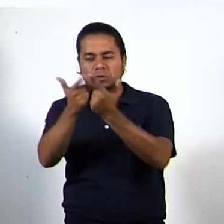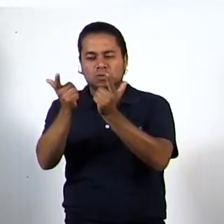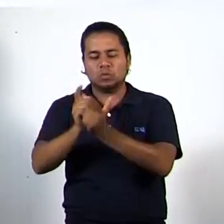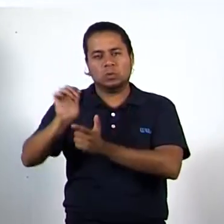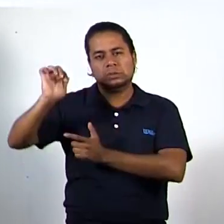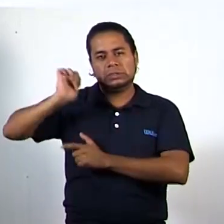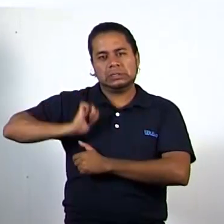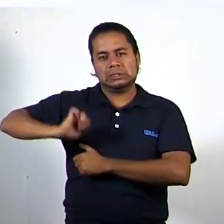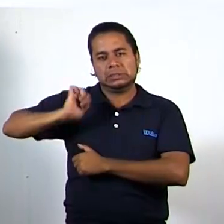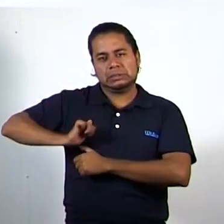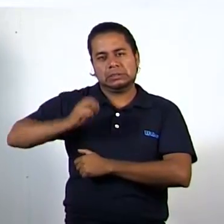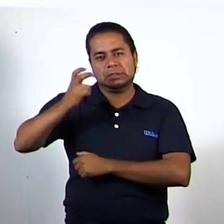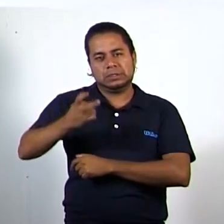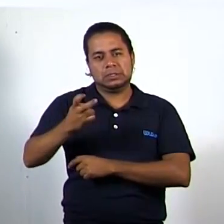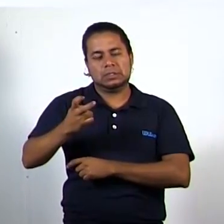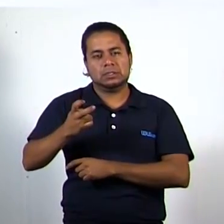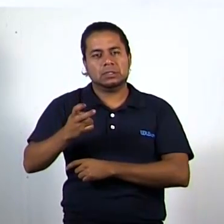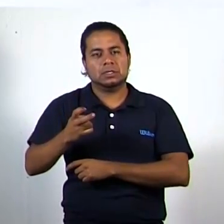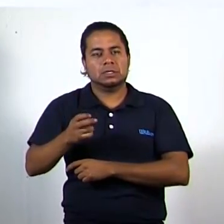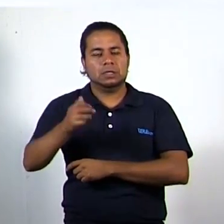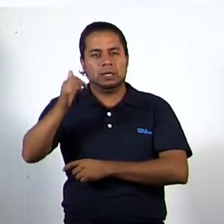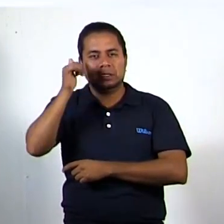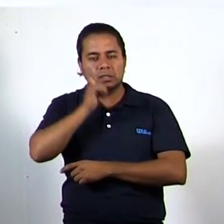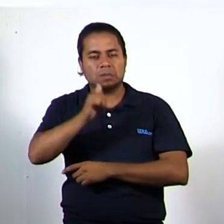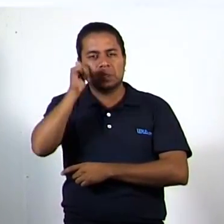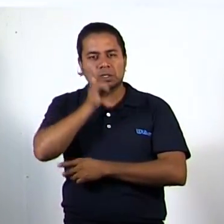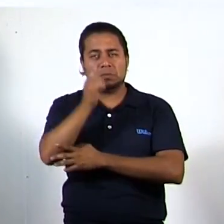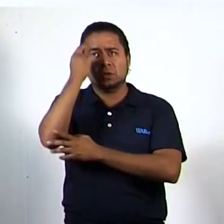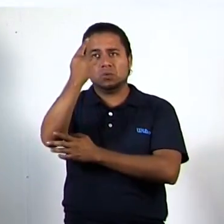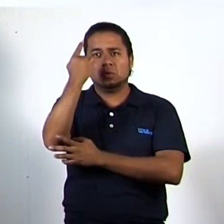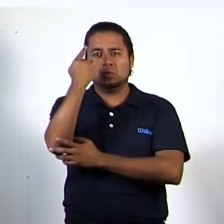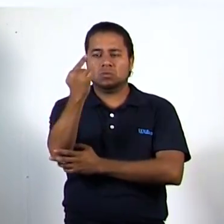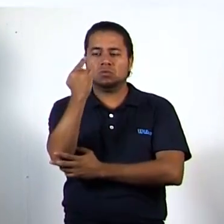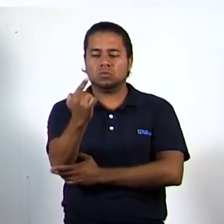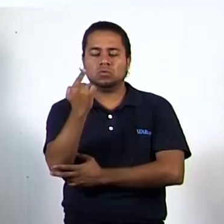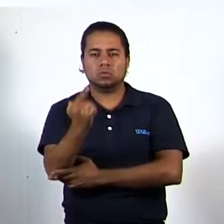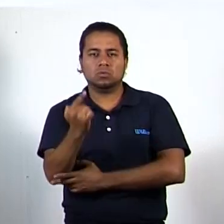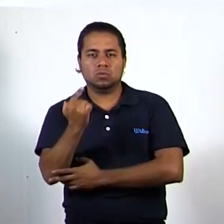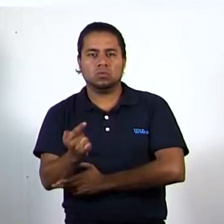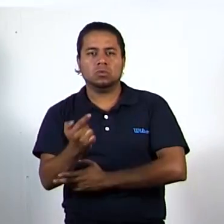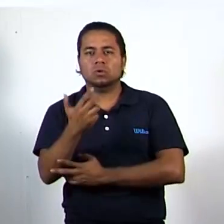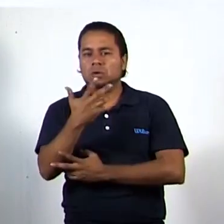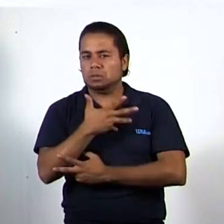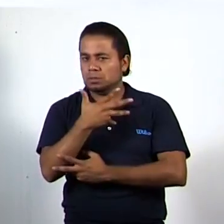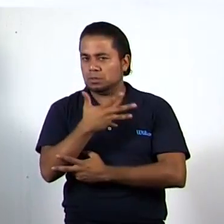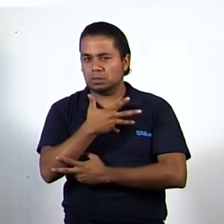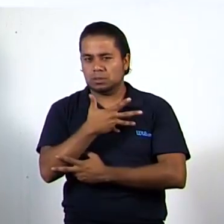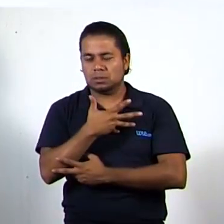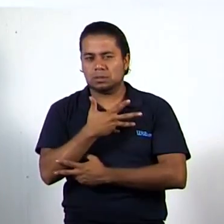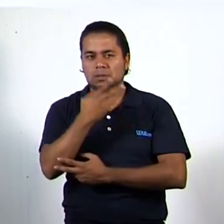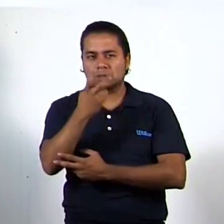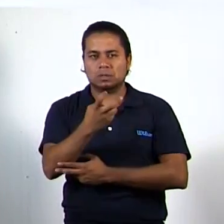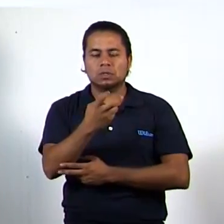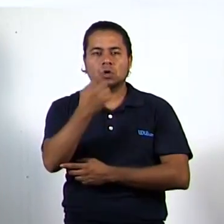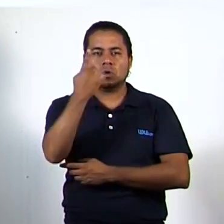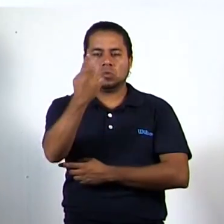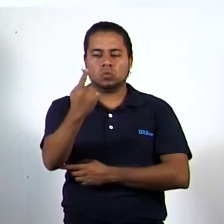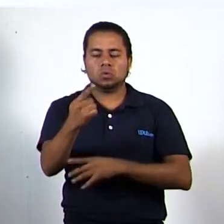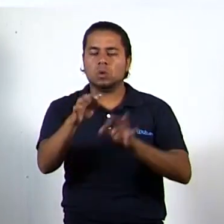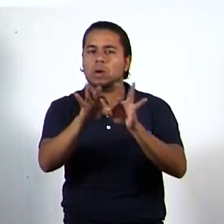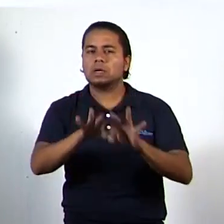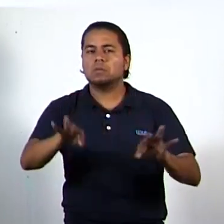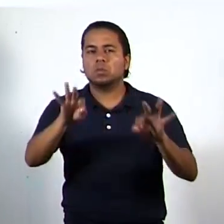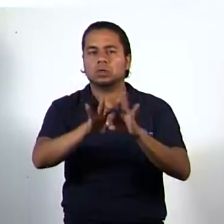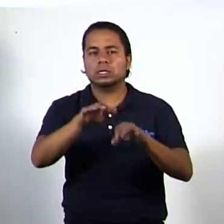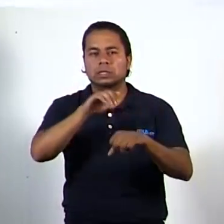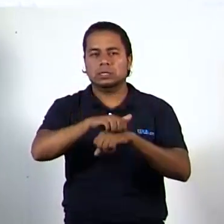civilizaciones, ese número siempre ha estado representado. Es decir, es un número muy importante.